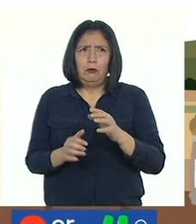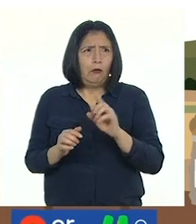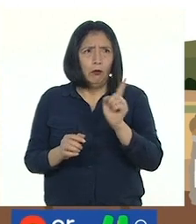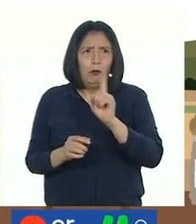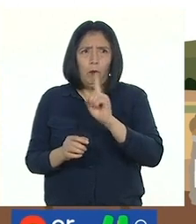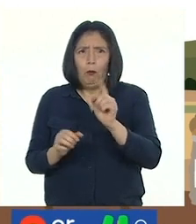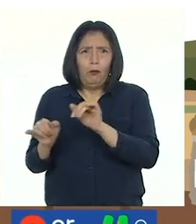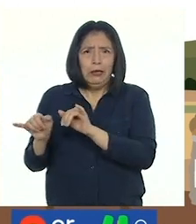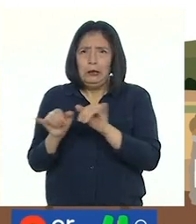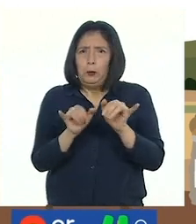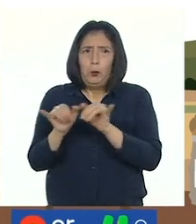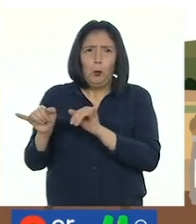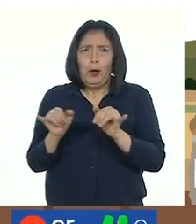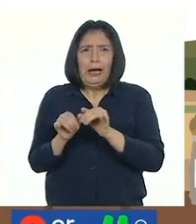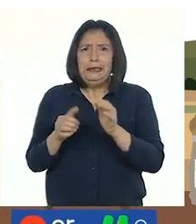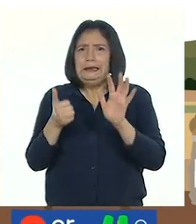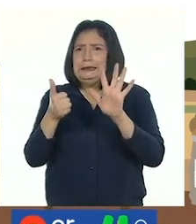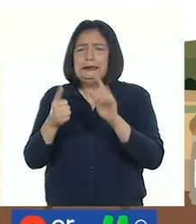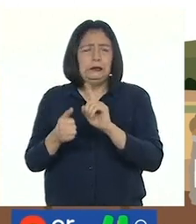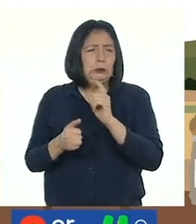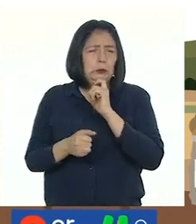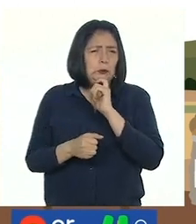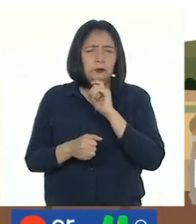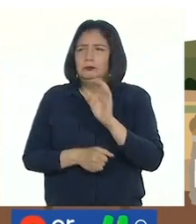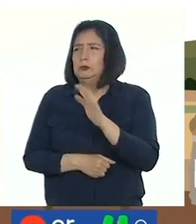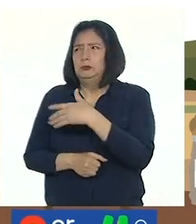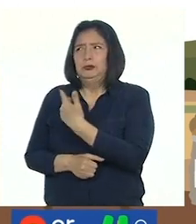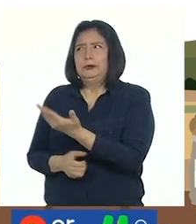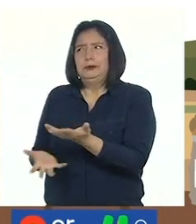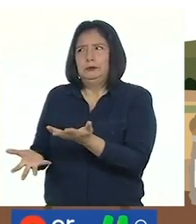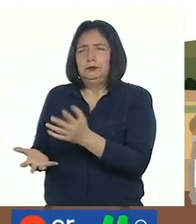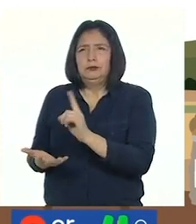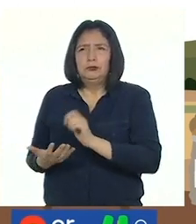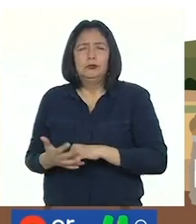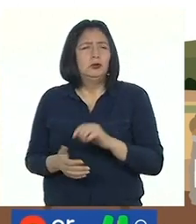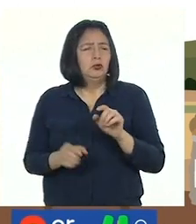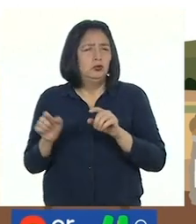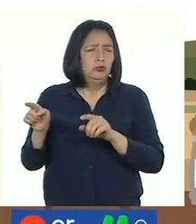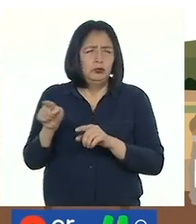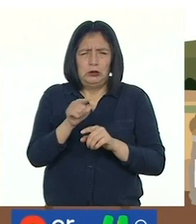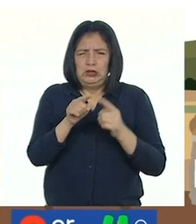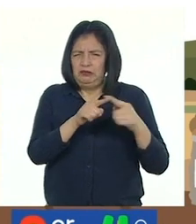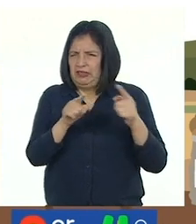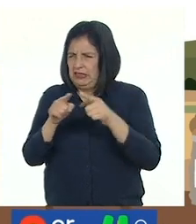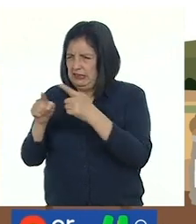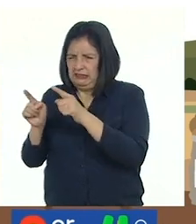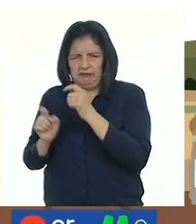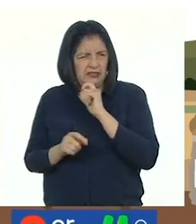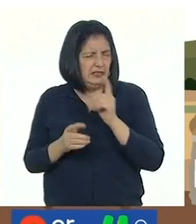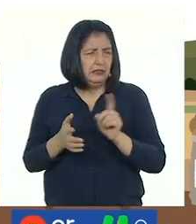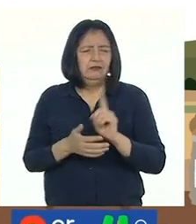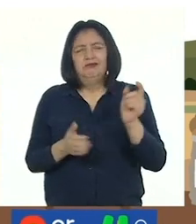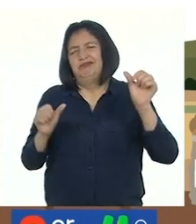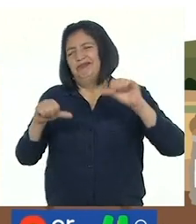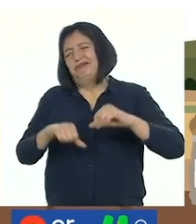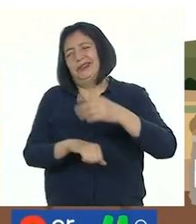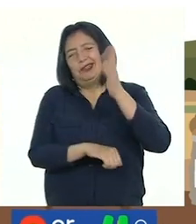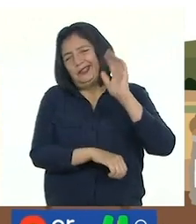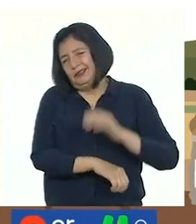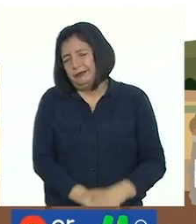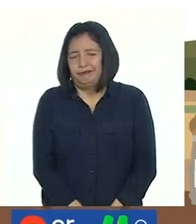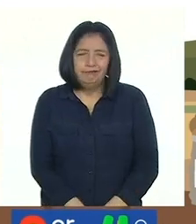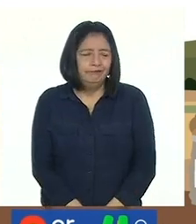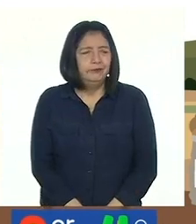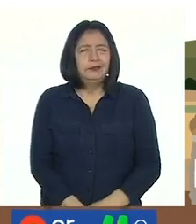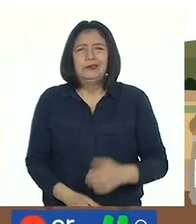son iguales las 6 partes! ¡No puede ser! ¡Todas las partes son diferentes! ¡Fracasamos,